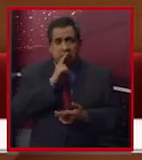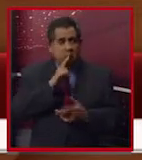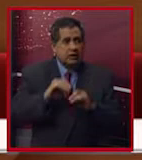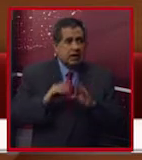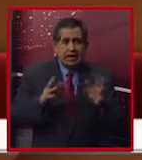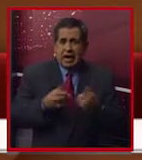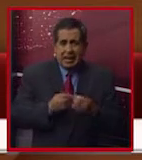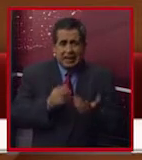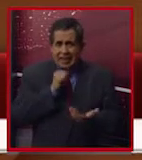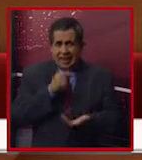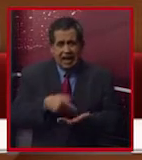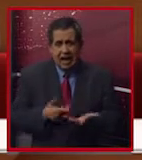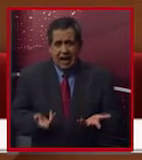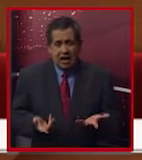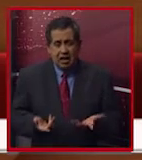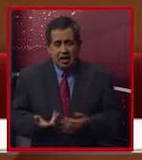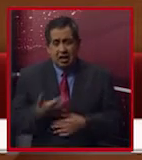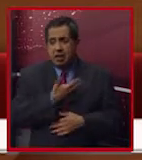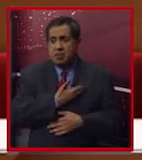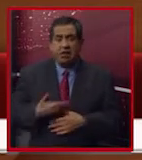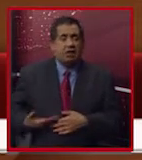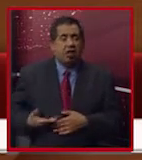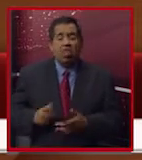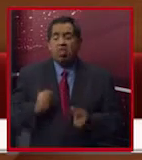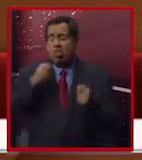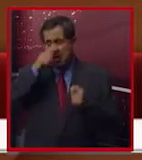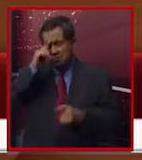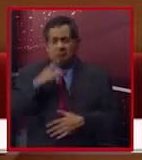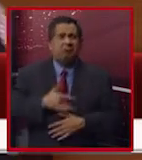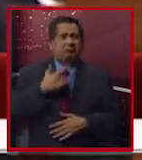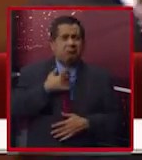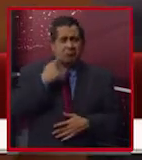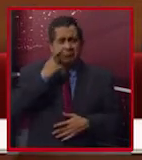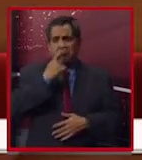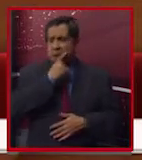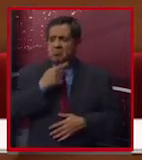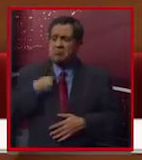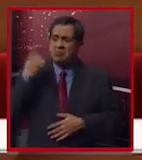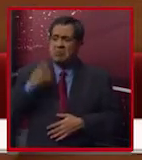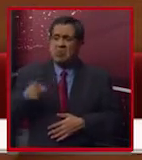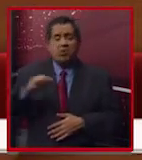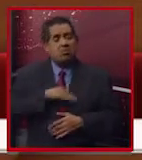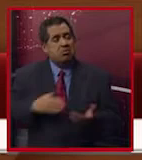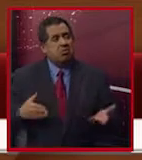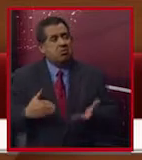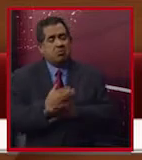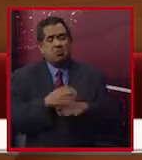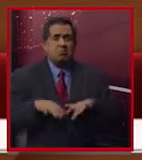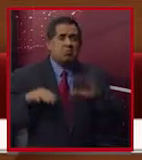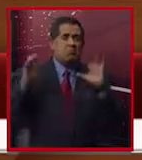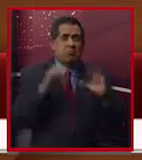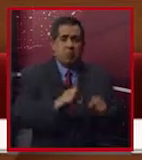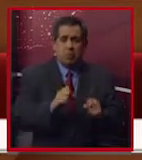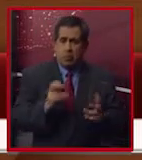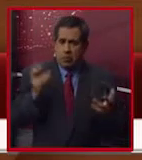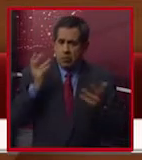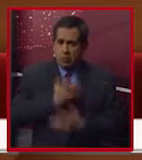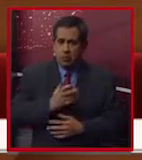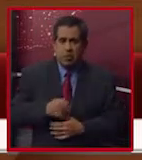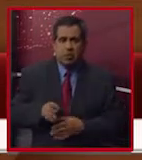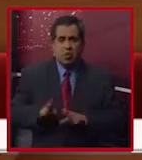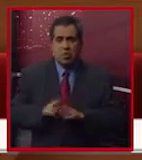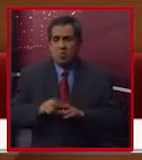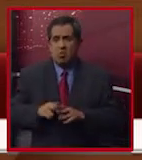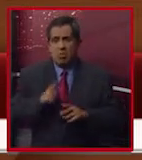cuentas, el Ejecutivo Federal pueda ordenar discrecionalmente la intervención de las Fuerzas Armadas e incidir en el ámbito